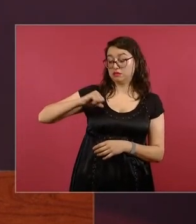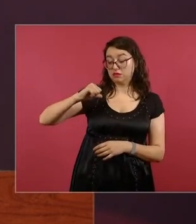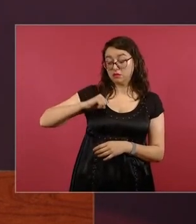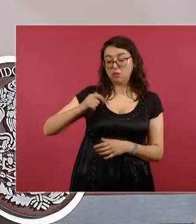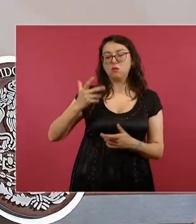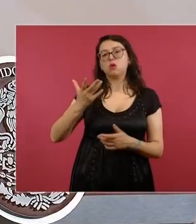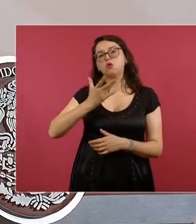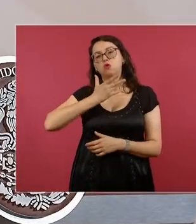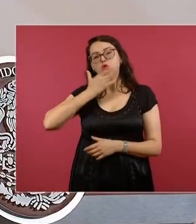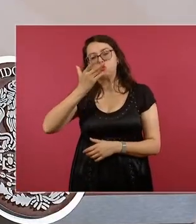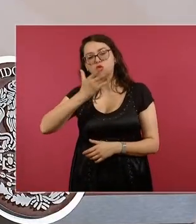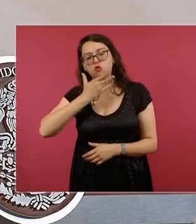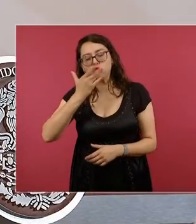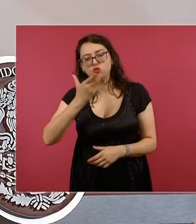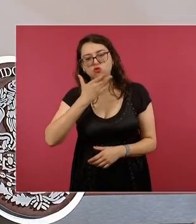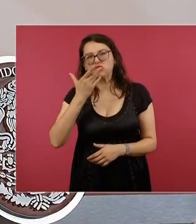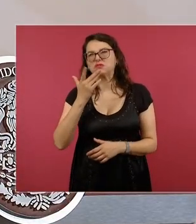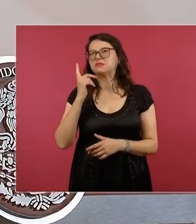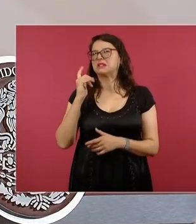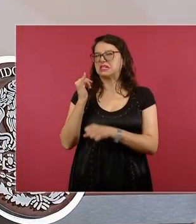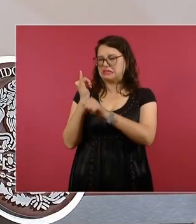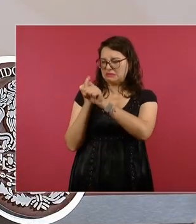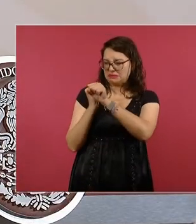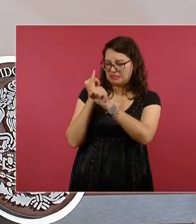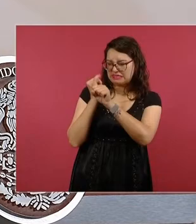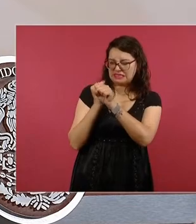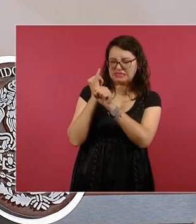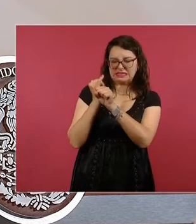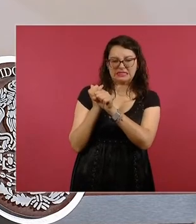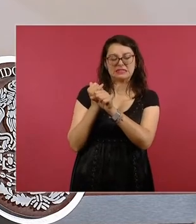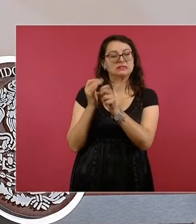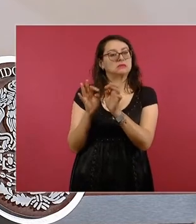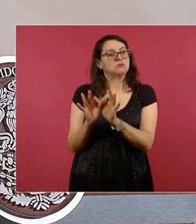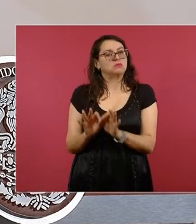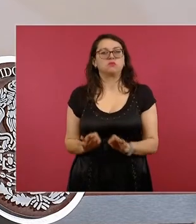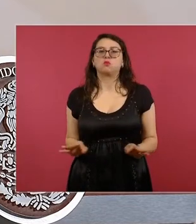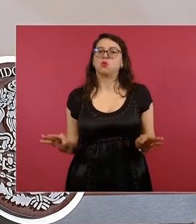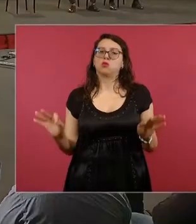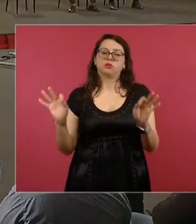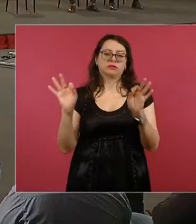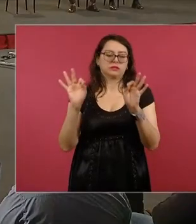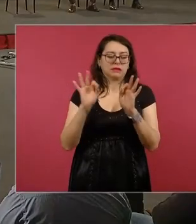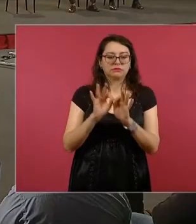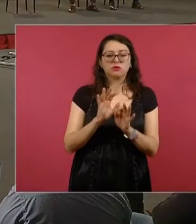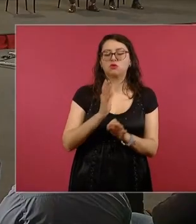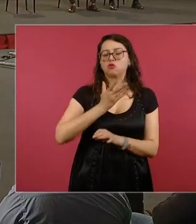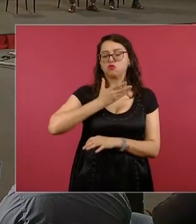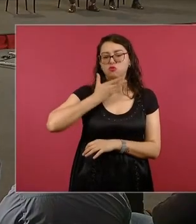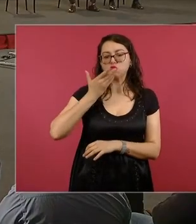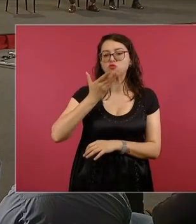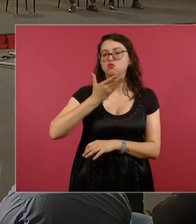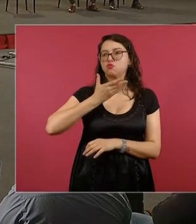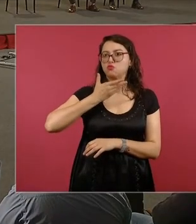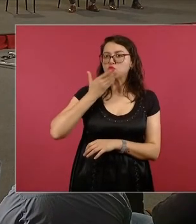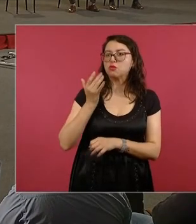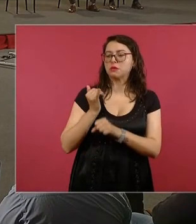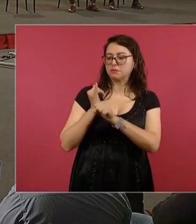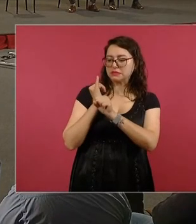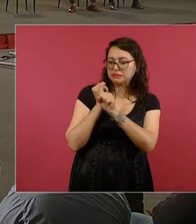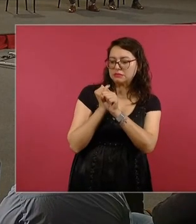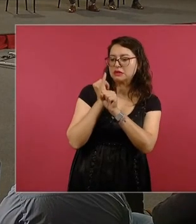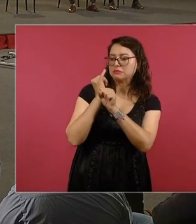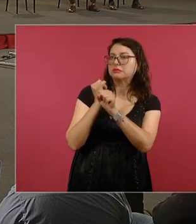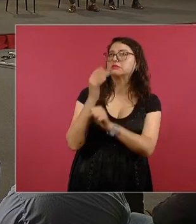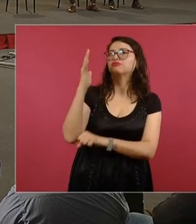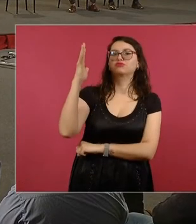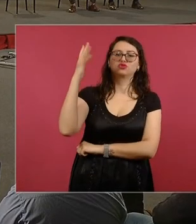usos, costumbres y saberes ancestrales un mecanismo importante, práctico para el desarrollo del conocimiento, hicieran